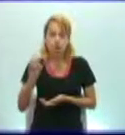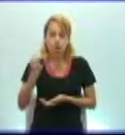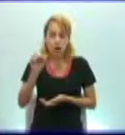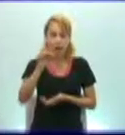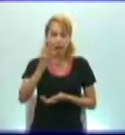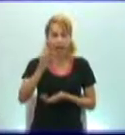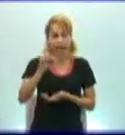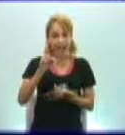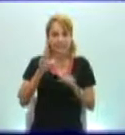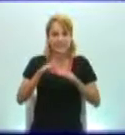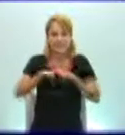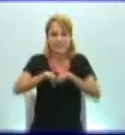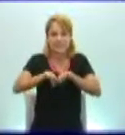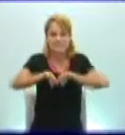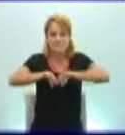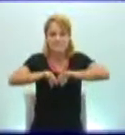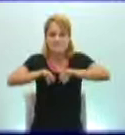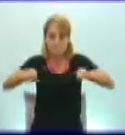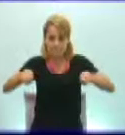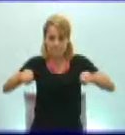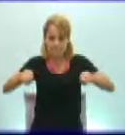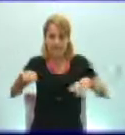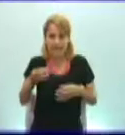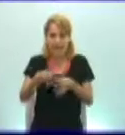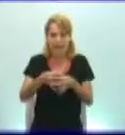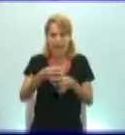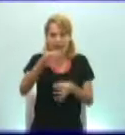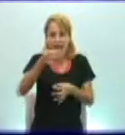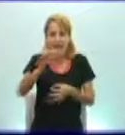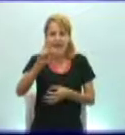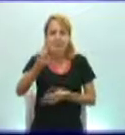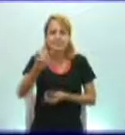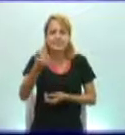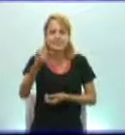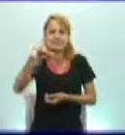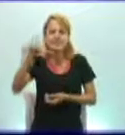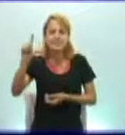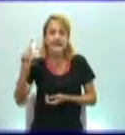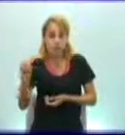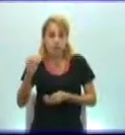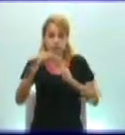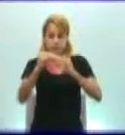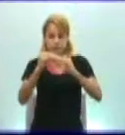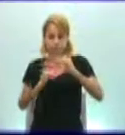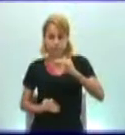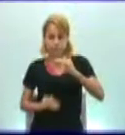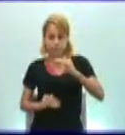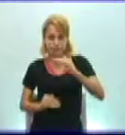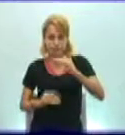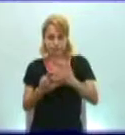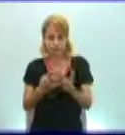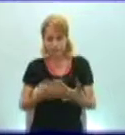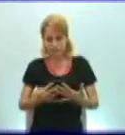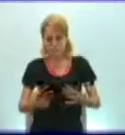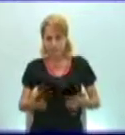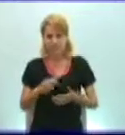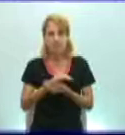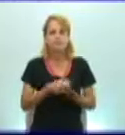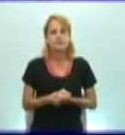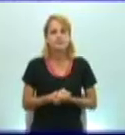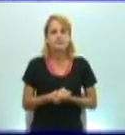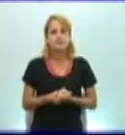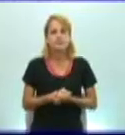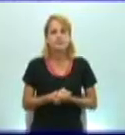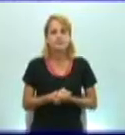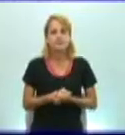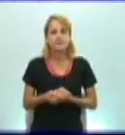tallo que está sobre el suelo y la raíz que está bajo el suelo. y forma la estructura de la raíz. Ese